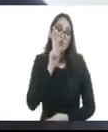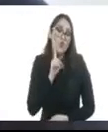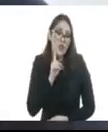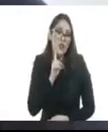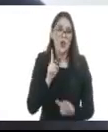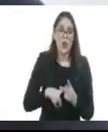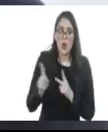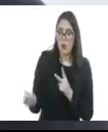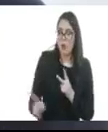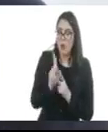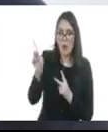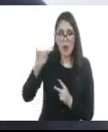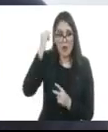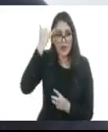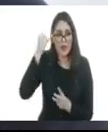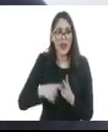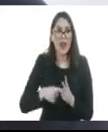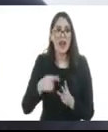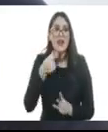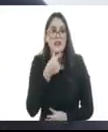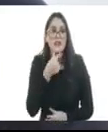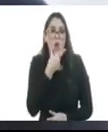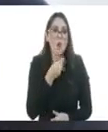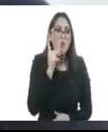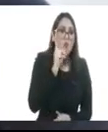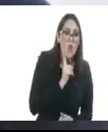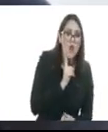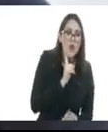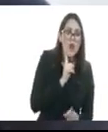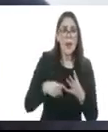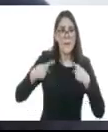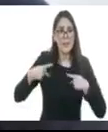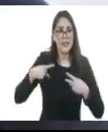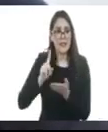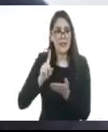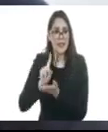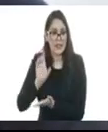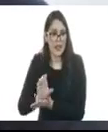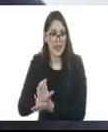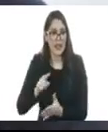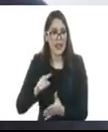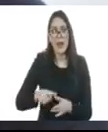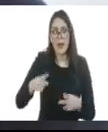y niños, así como personas con discapacidad, la comunidad